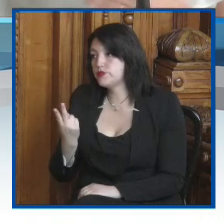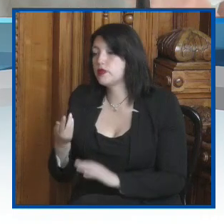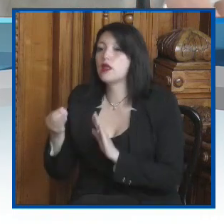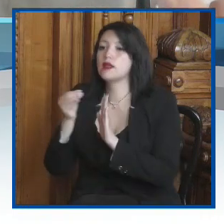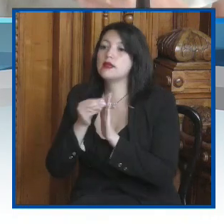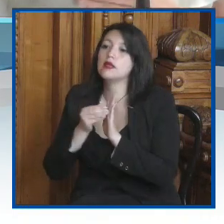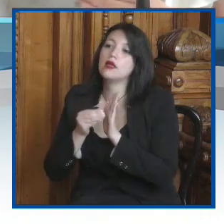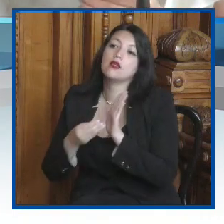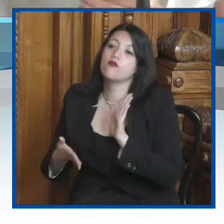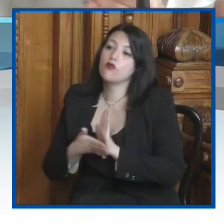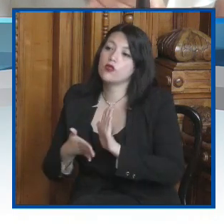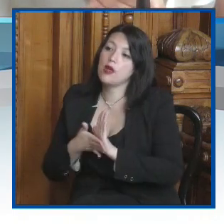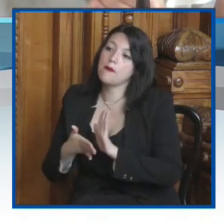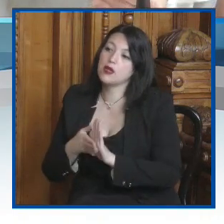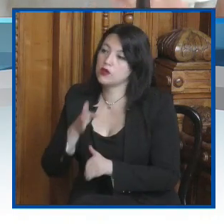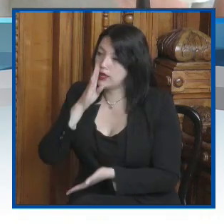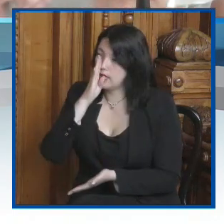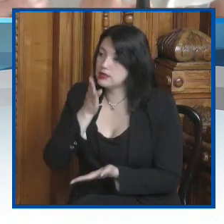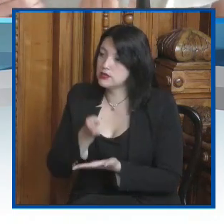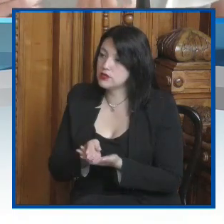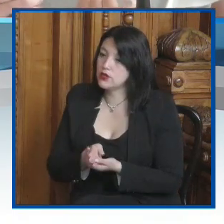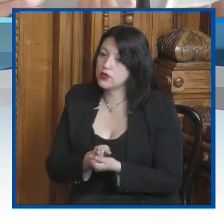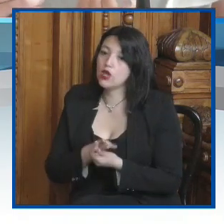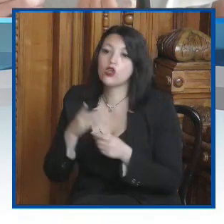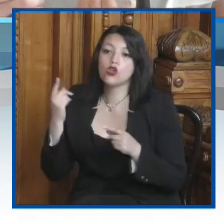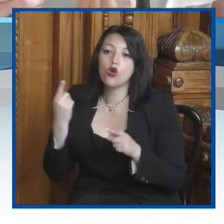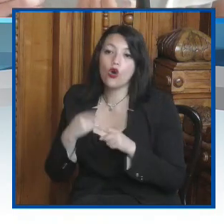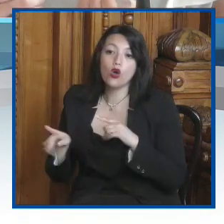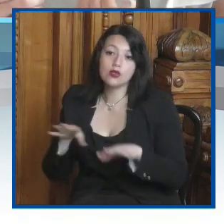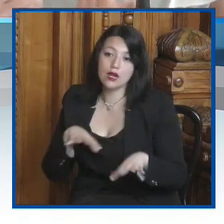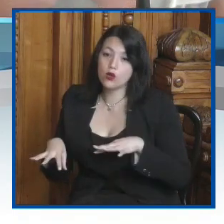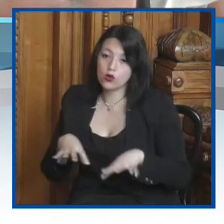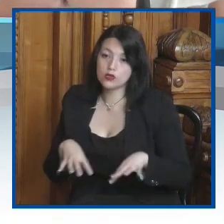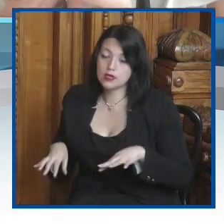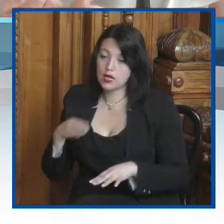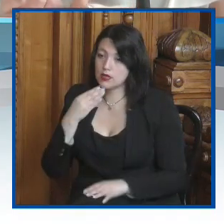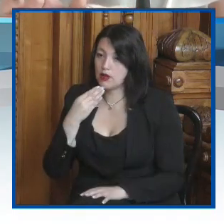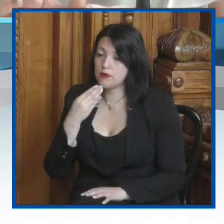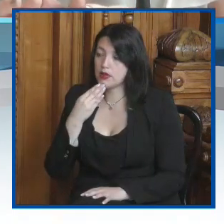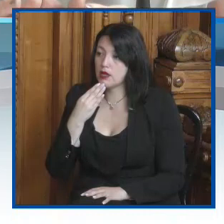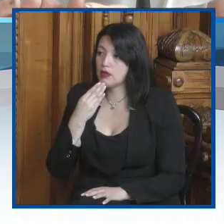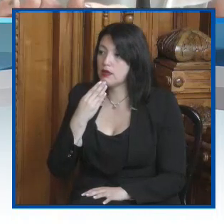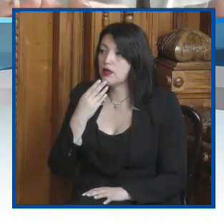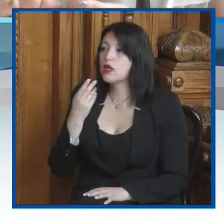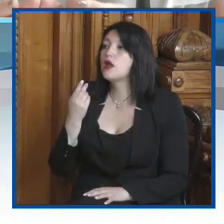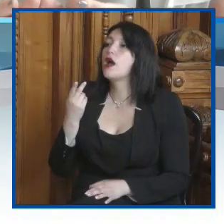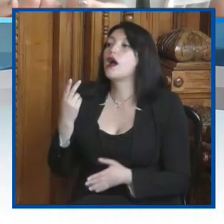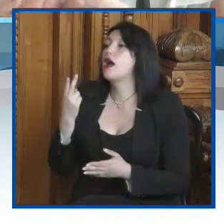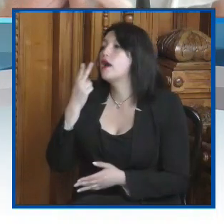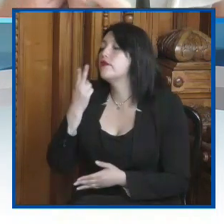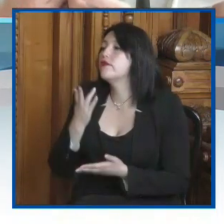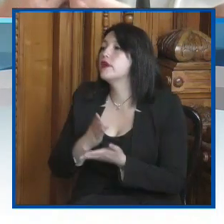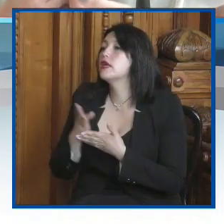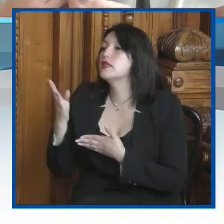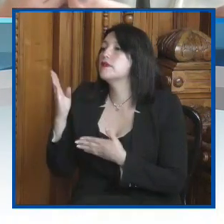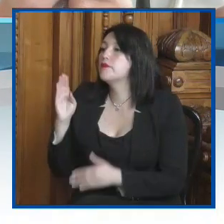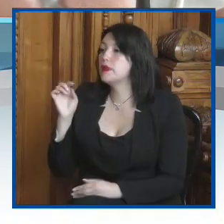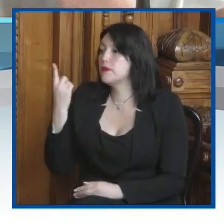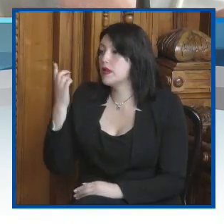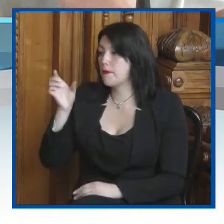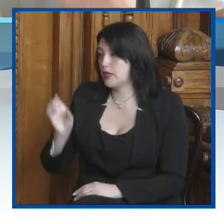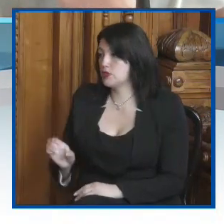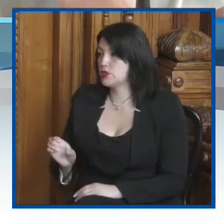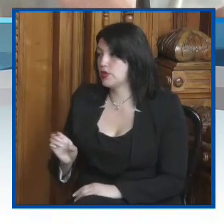antecedentes, fundamentos y la decisión. Y otra cosa también, empezamos a hablar en primera persona, porque seguramente